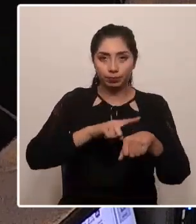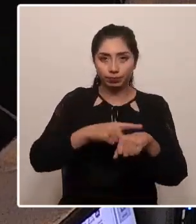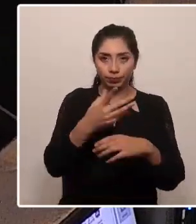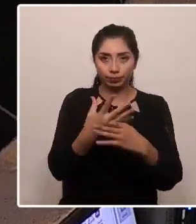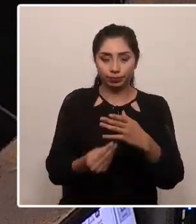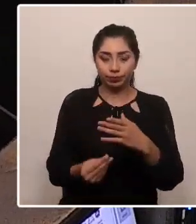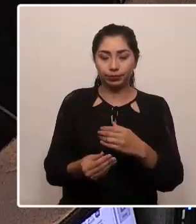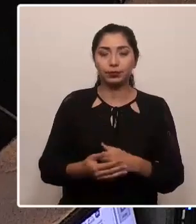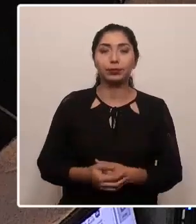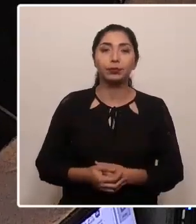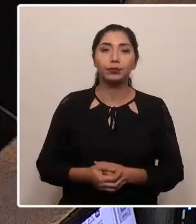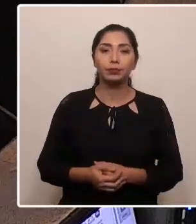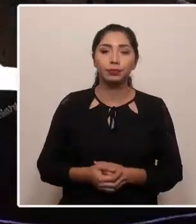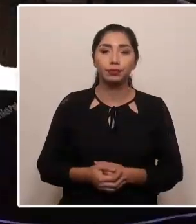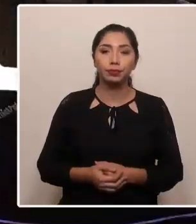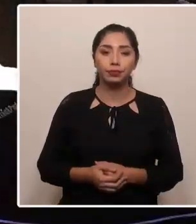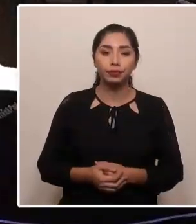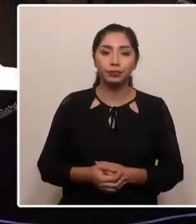Tiempo, gracias.